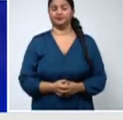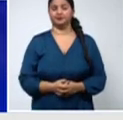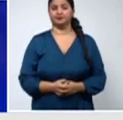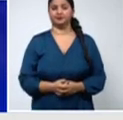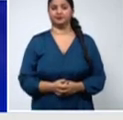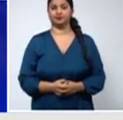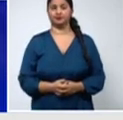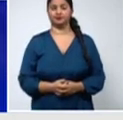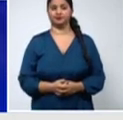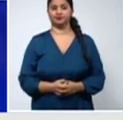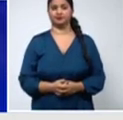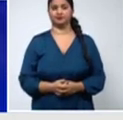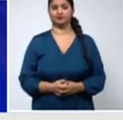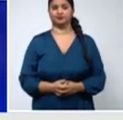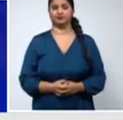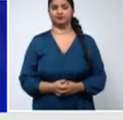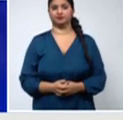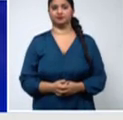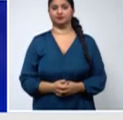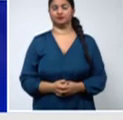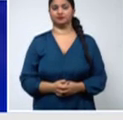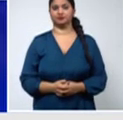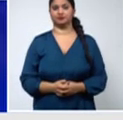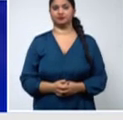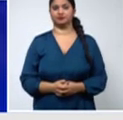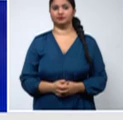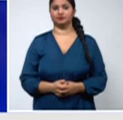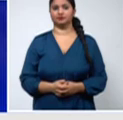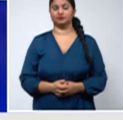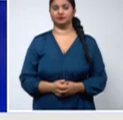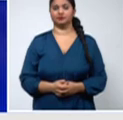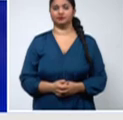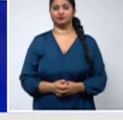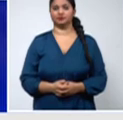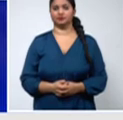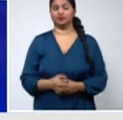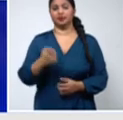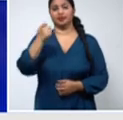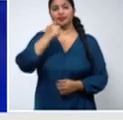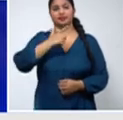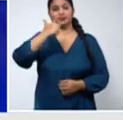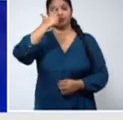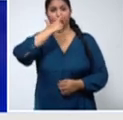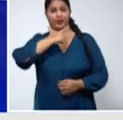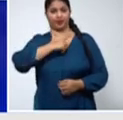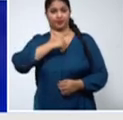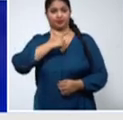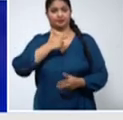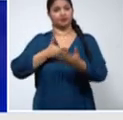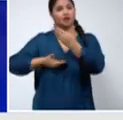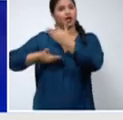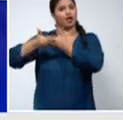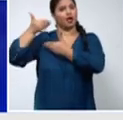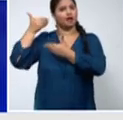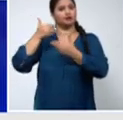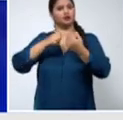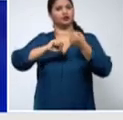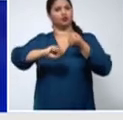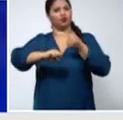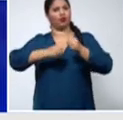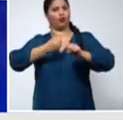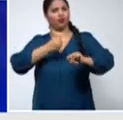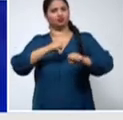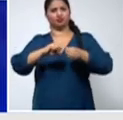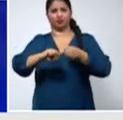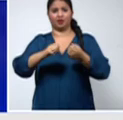estos municipios. Ciego de Ávila, que había mantenido un control y en los últimos días fue incrementando,